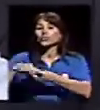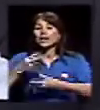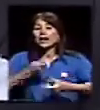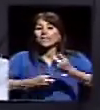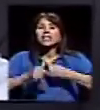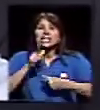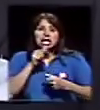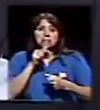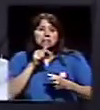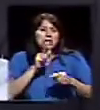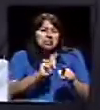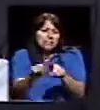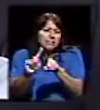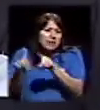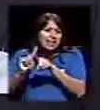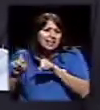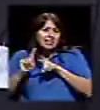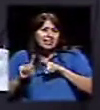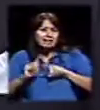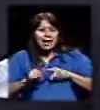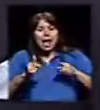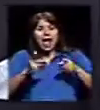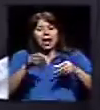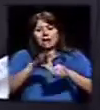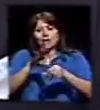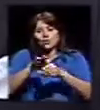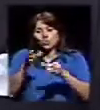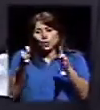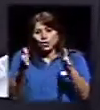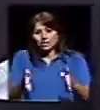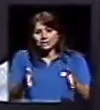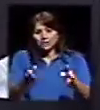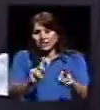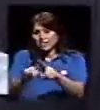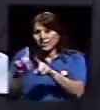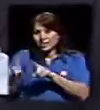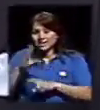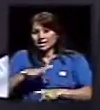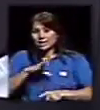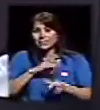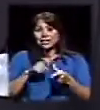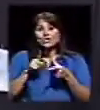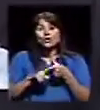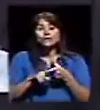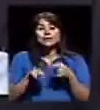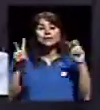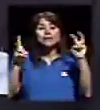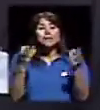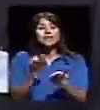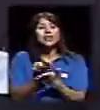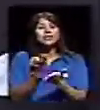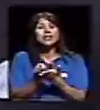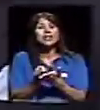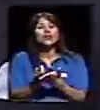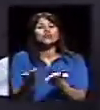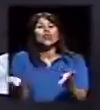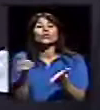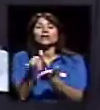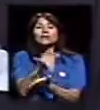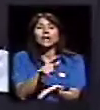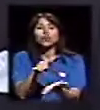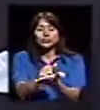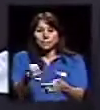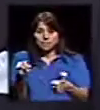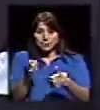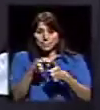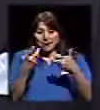de todo tamaño y de toda característica, ¿verdad? Entonces, el tema financiero, de nuevo en San José, ¿verdad? Primera agroindustria, primer intento